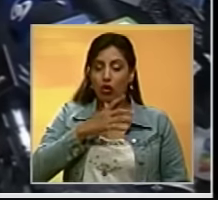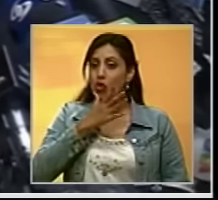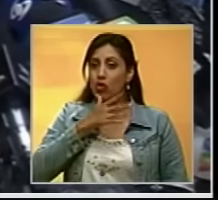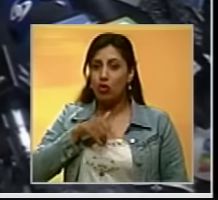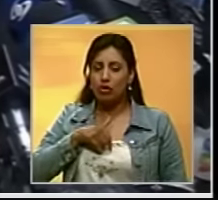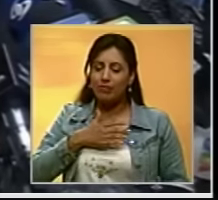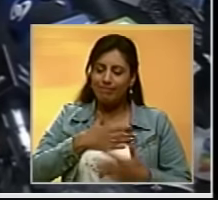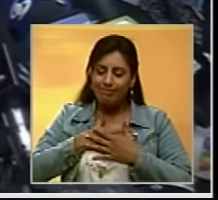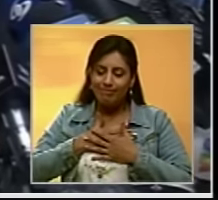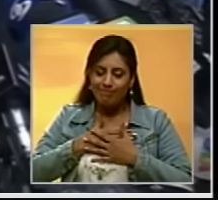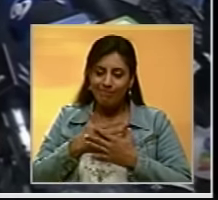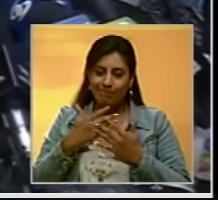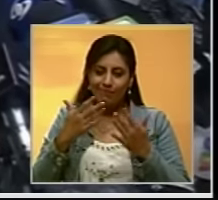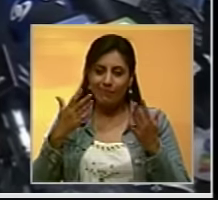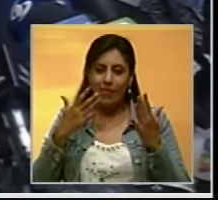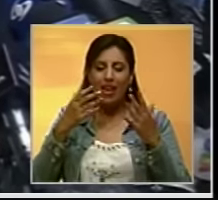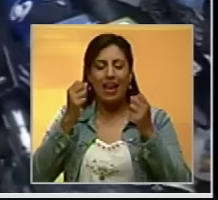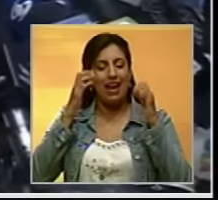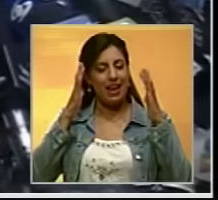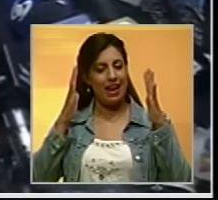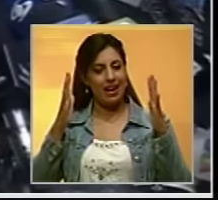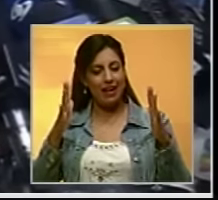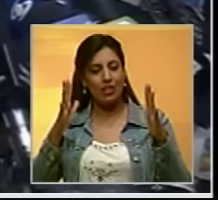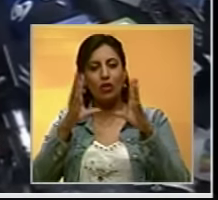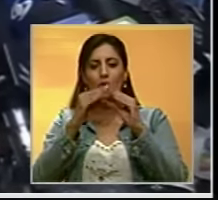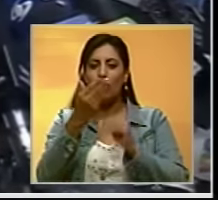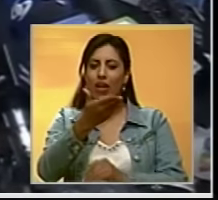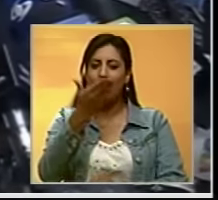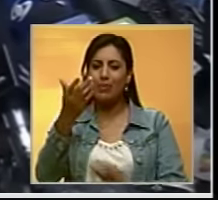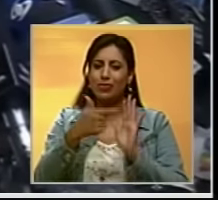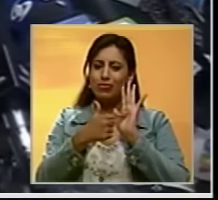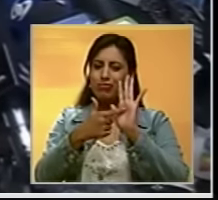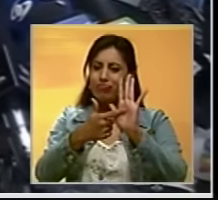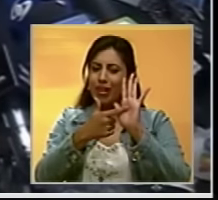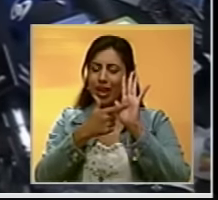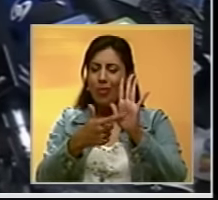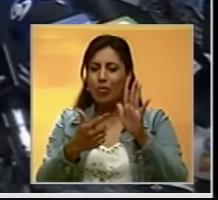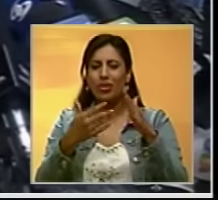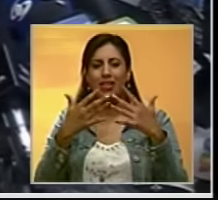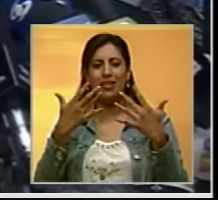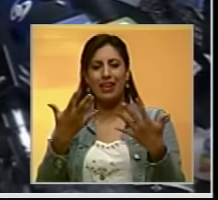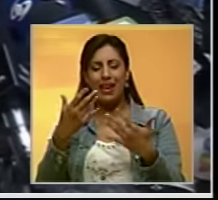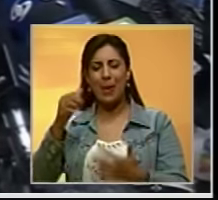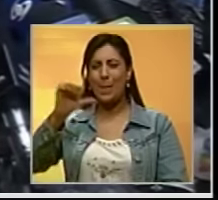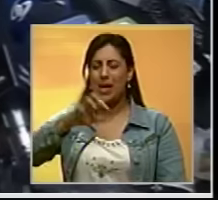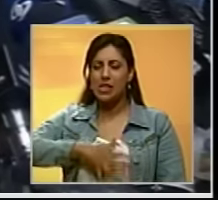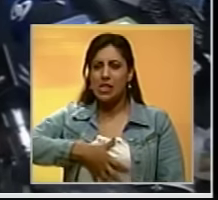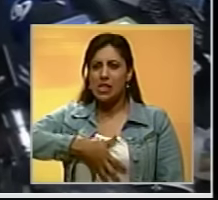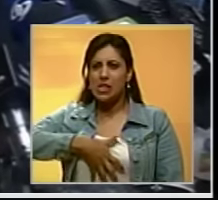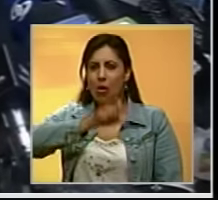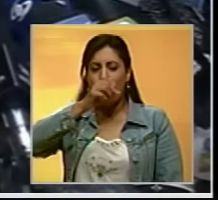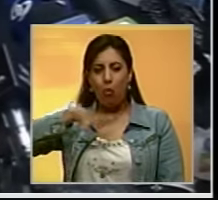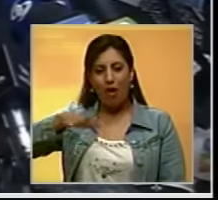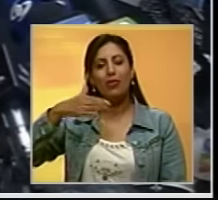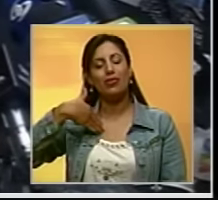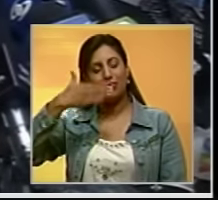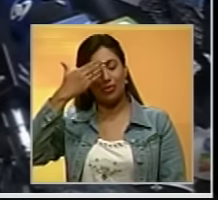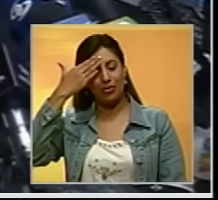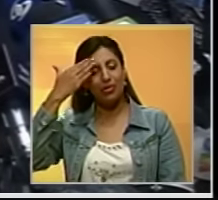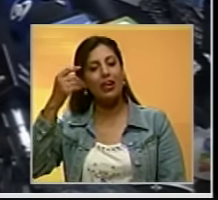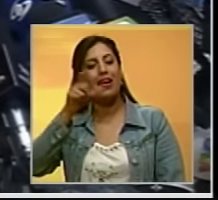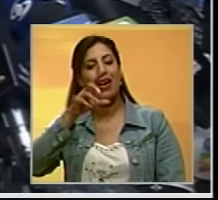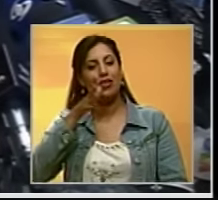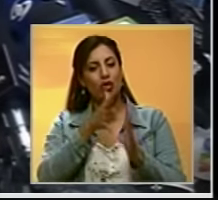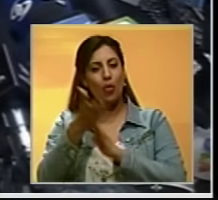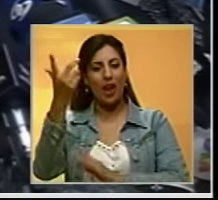nos solidarizamos ampliamente con todas las demostraciones de malestar del pueblo venezolano frente a lo